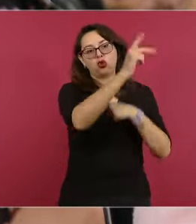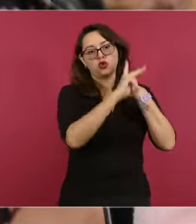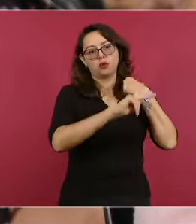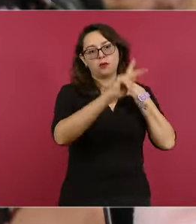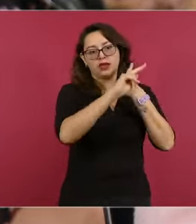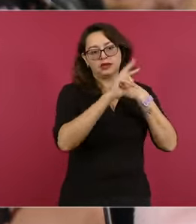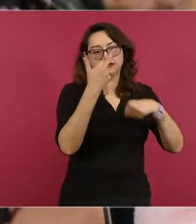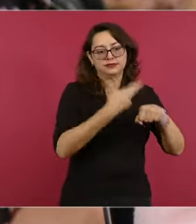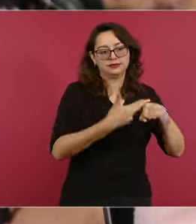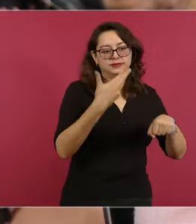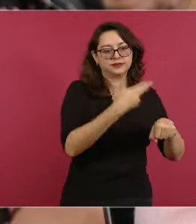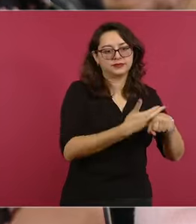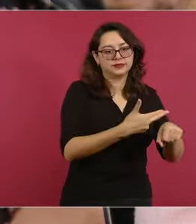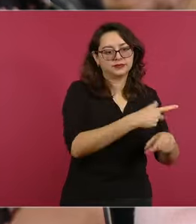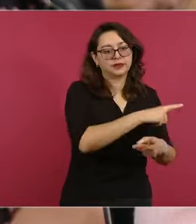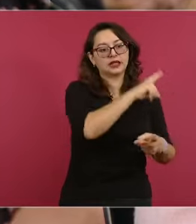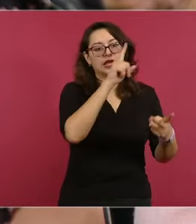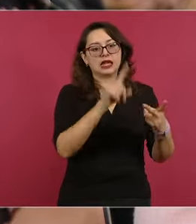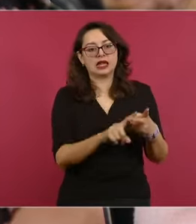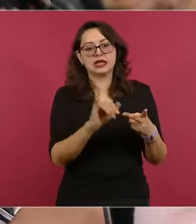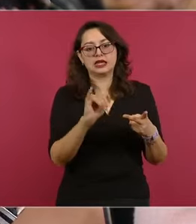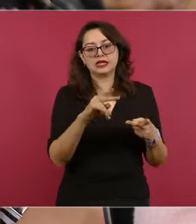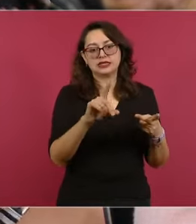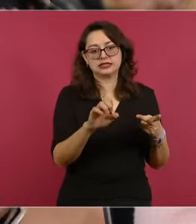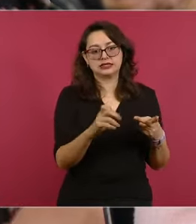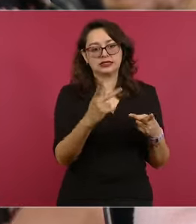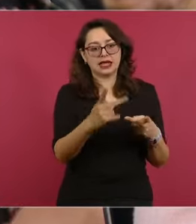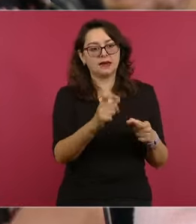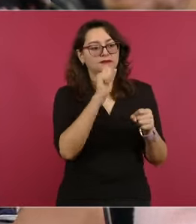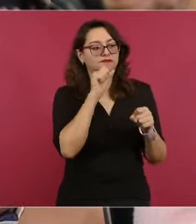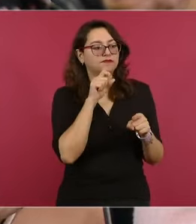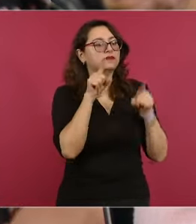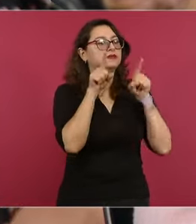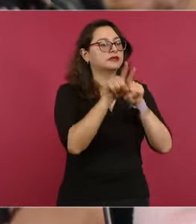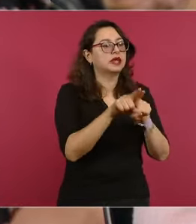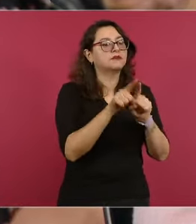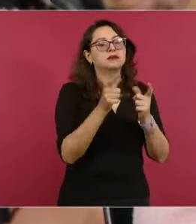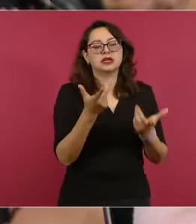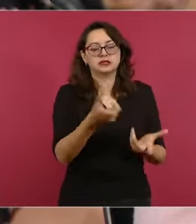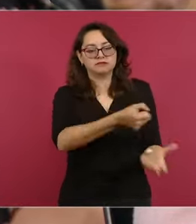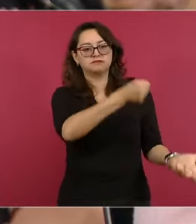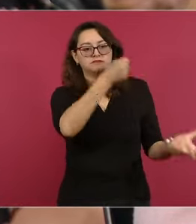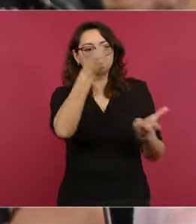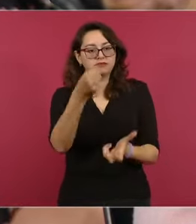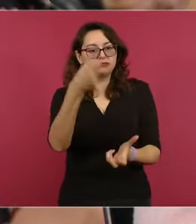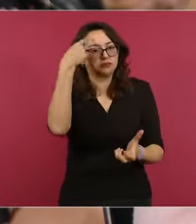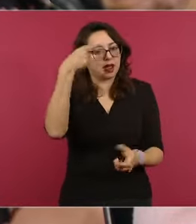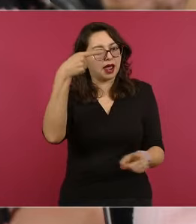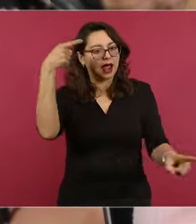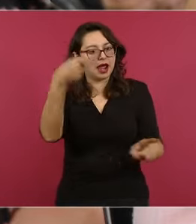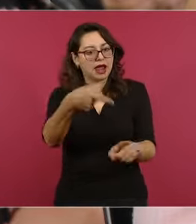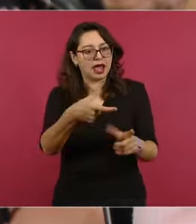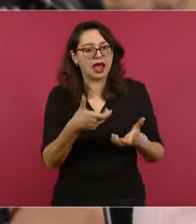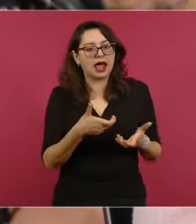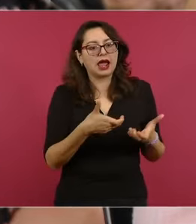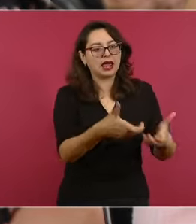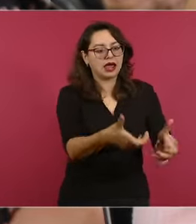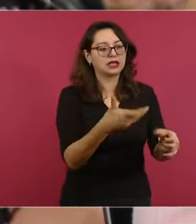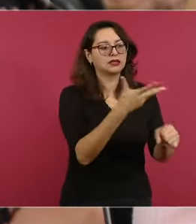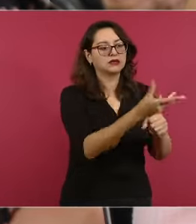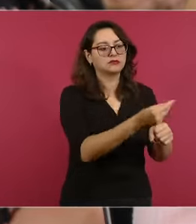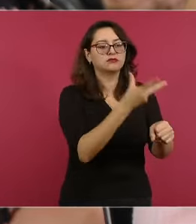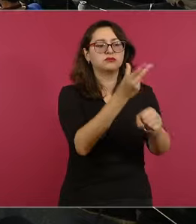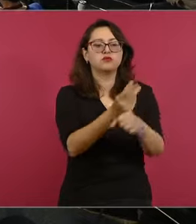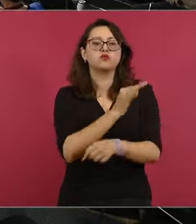del instituto para recuperar para el pueblo lo que se han robado. Y a ver si contemplan a